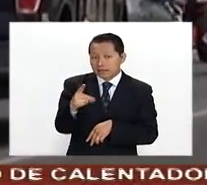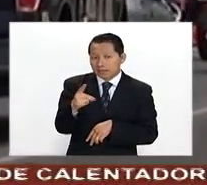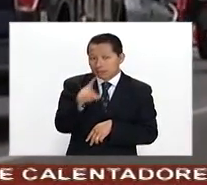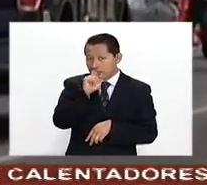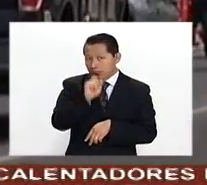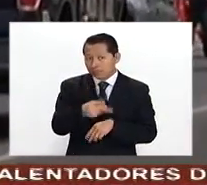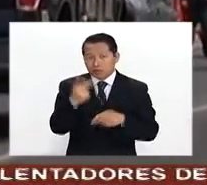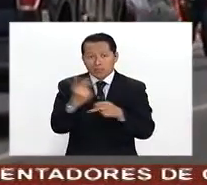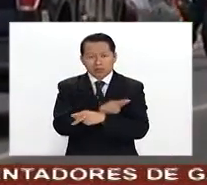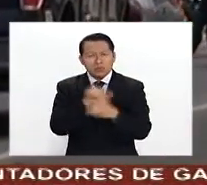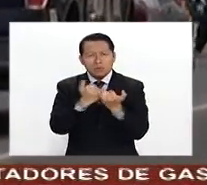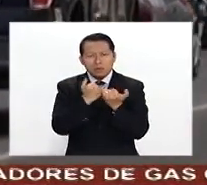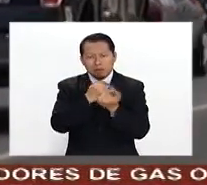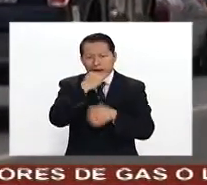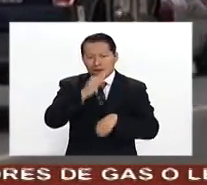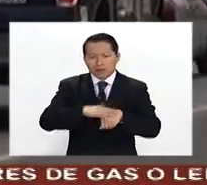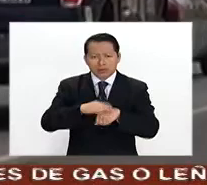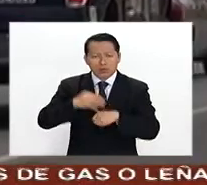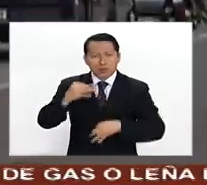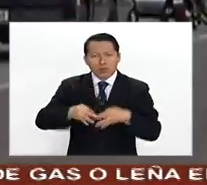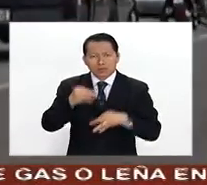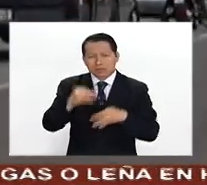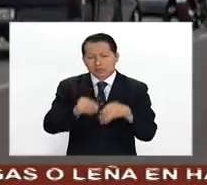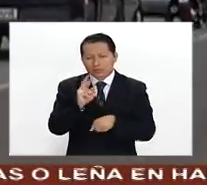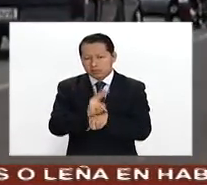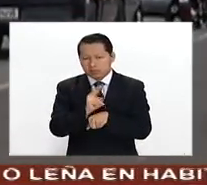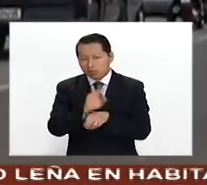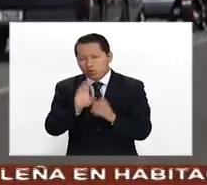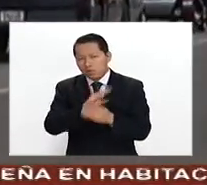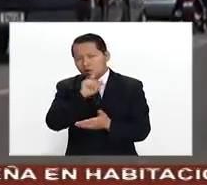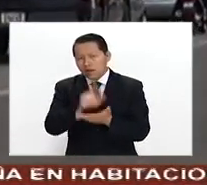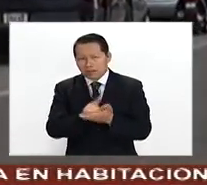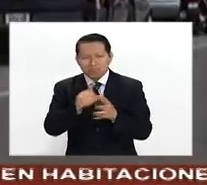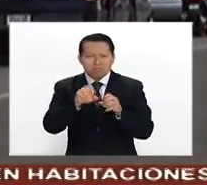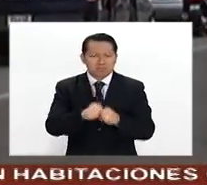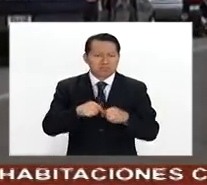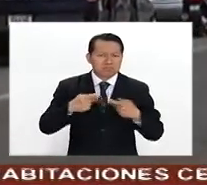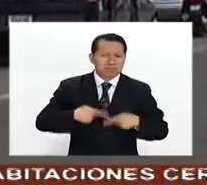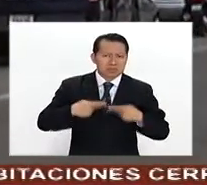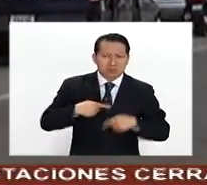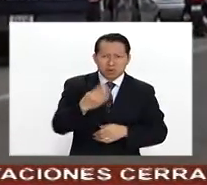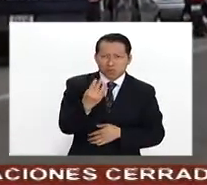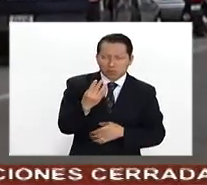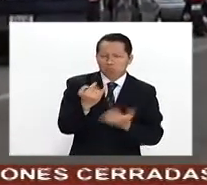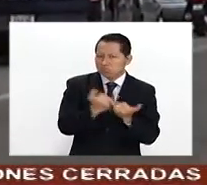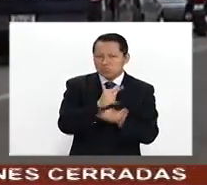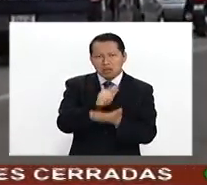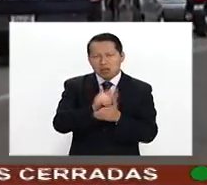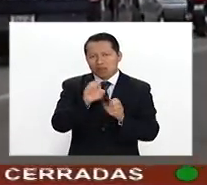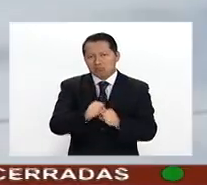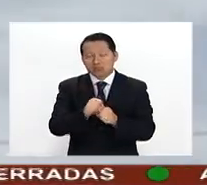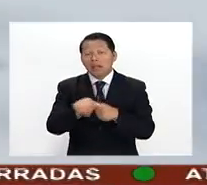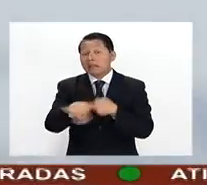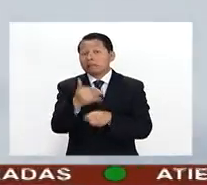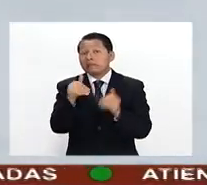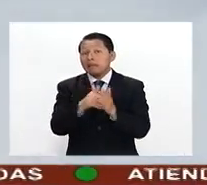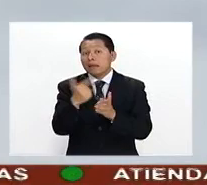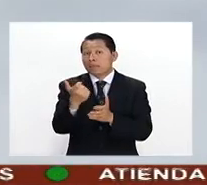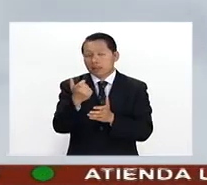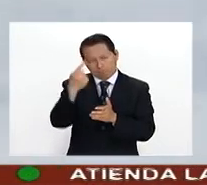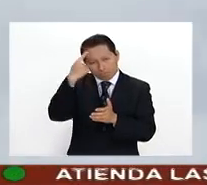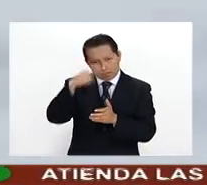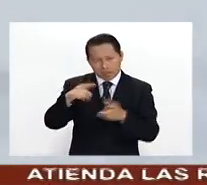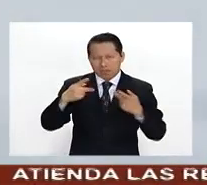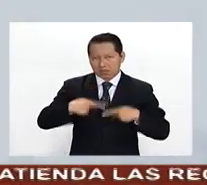se dieron a conocer después de que un juez de control determinó como legal la detención de estas 4 personas, que cobraron 15,000 pesos por liberar